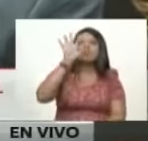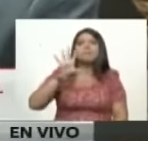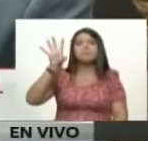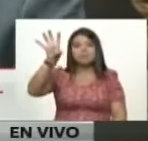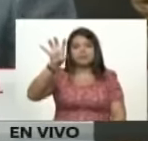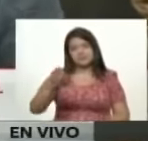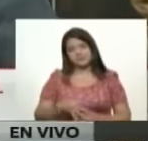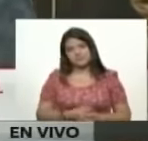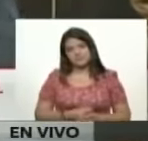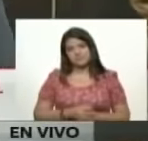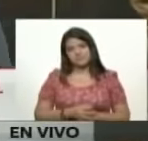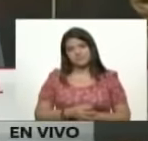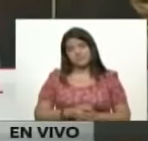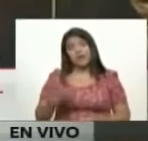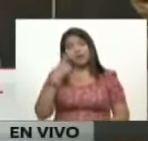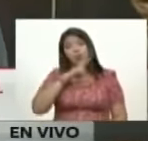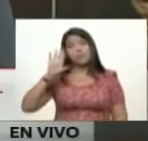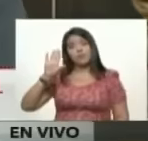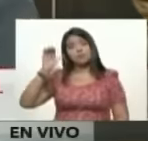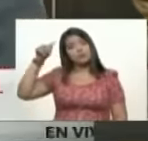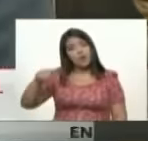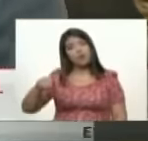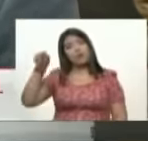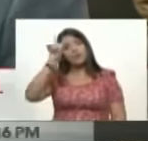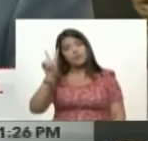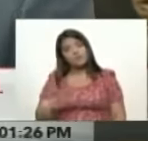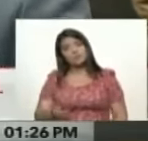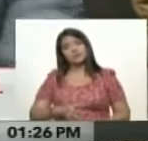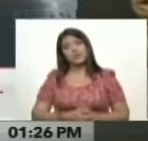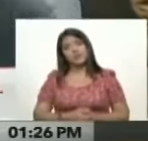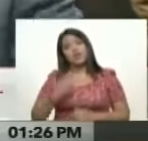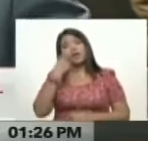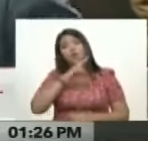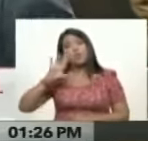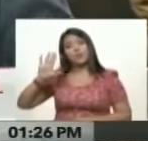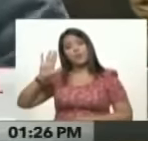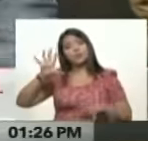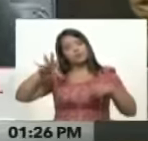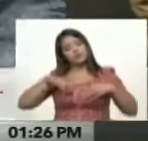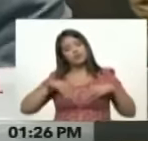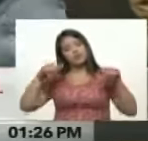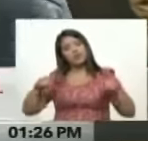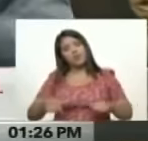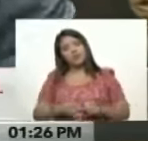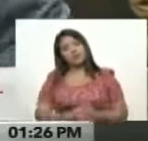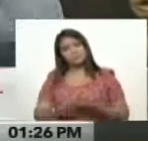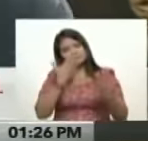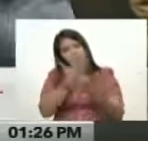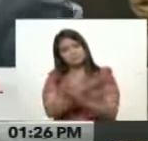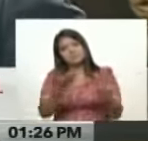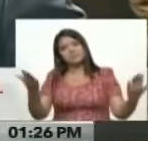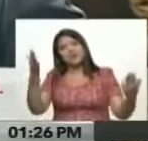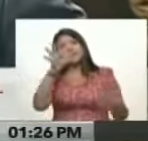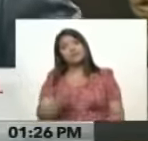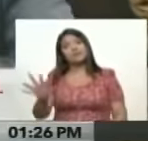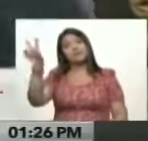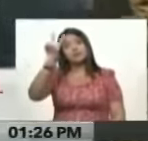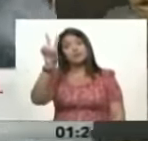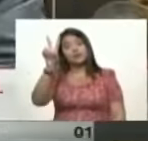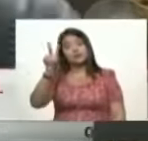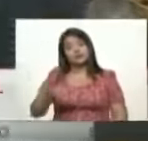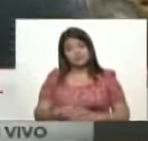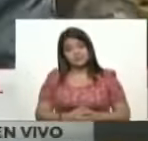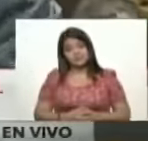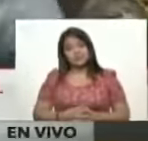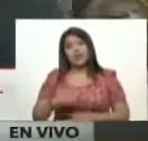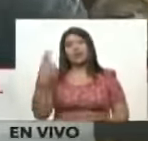adelante. Ese es el compromiso que tenemos hoy con Venezuela y ese es el compromiso que asumimos hoy delante del país y ante el país, y así